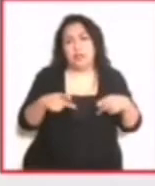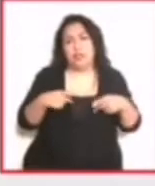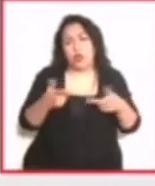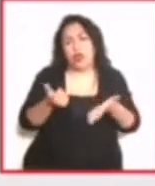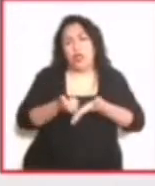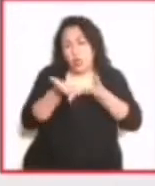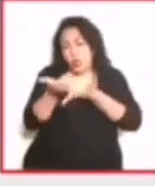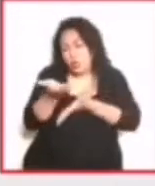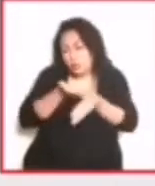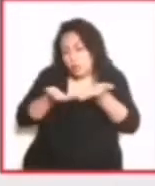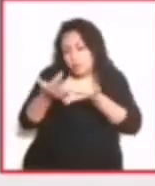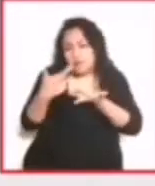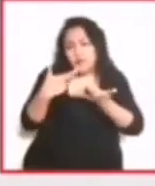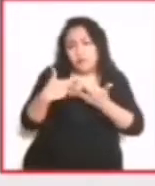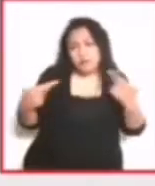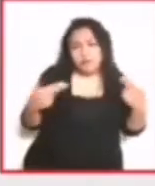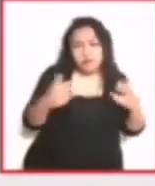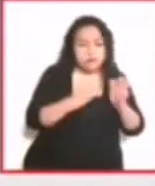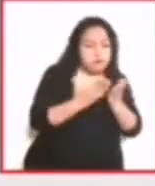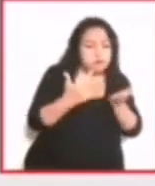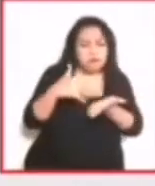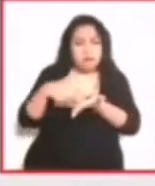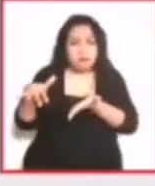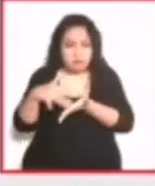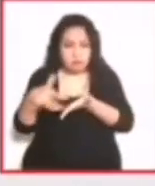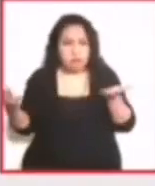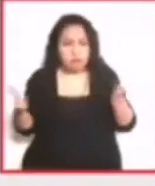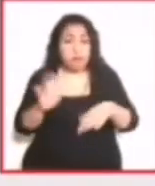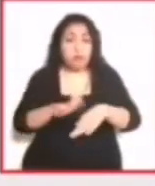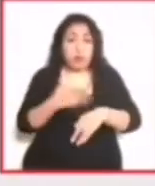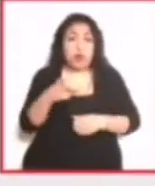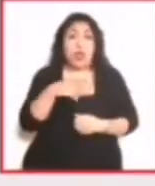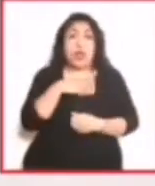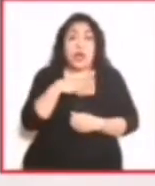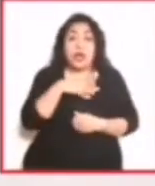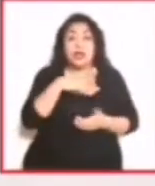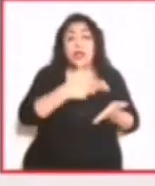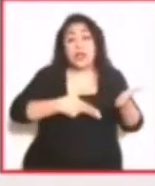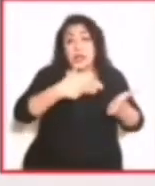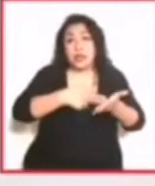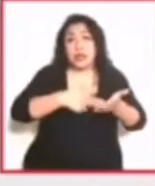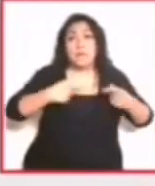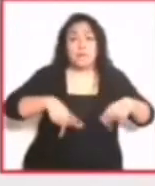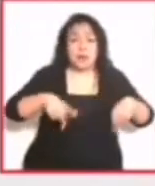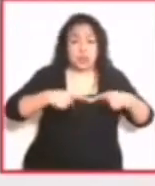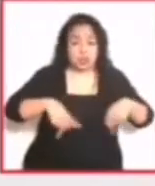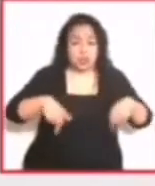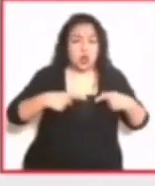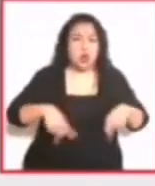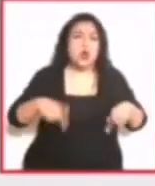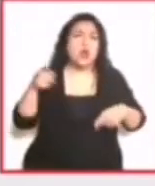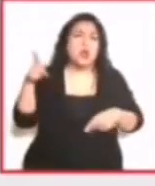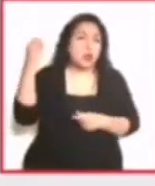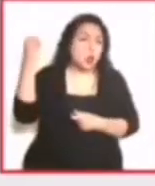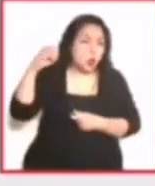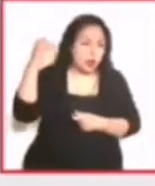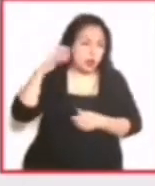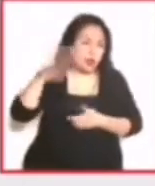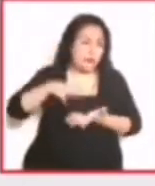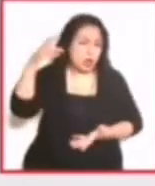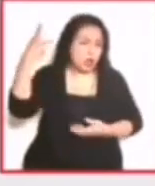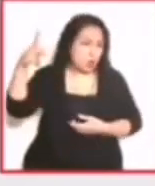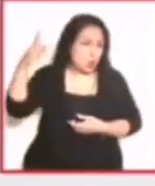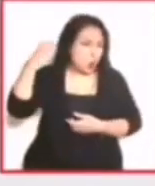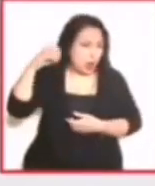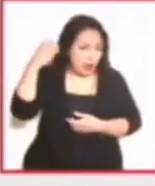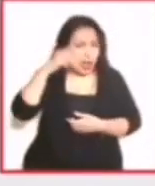estas relaciones entre libros y lecturas. Entonces por eso hay talleristas de Oaxaca en su mayoría, pero también